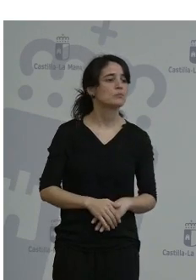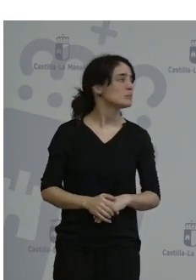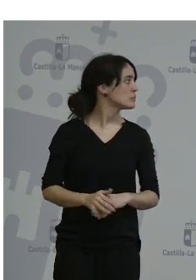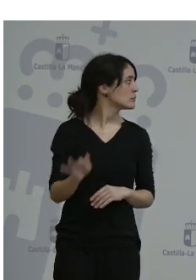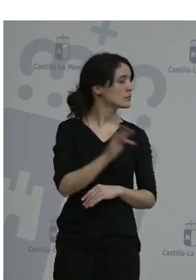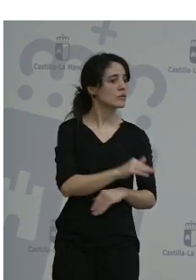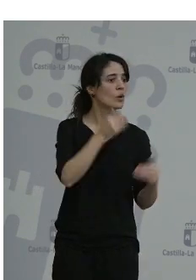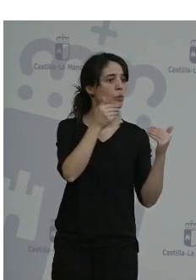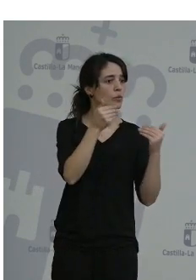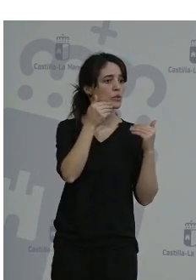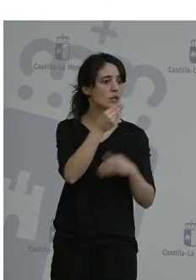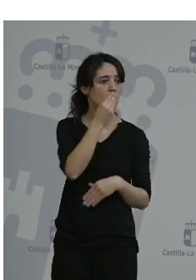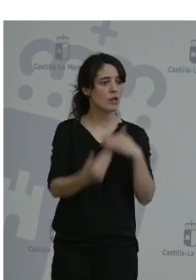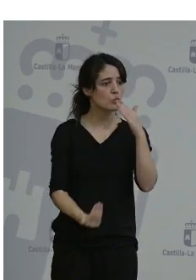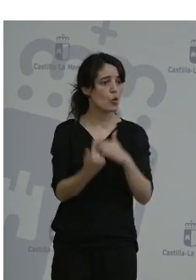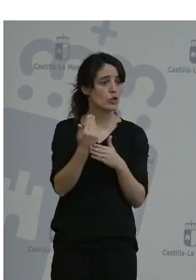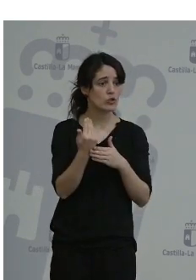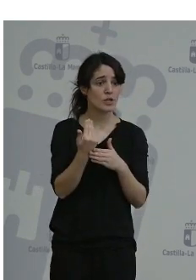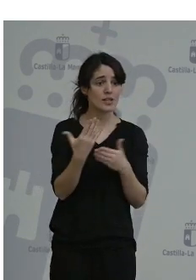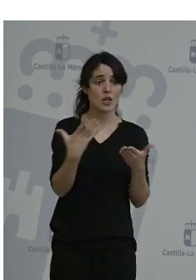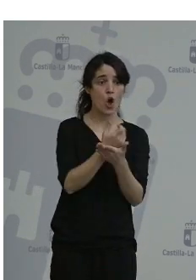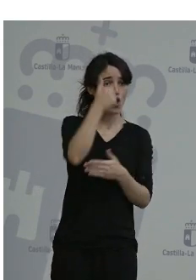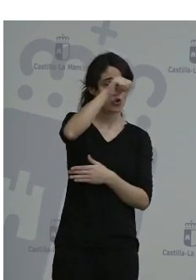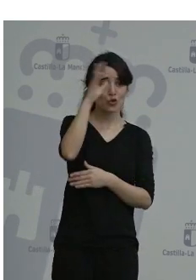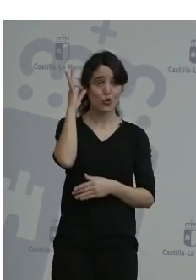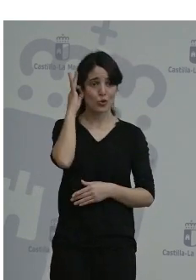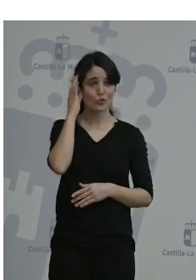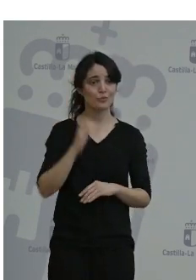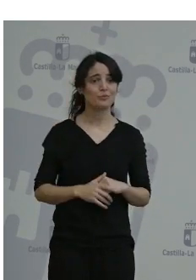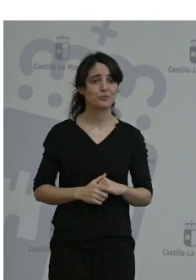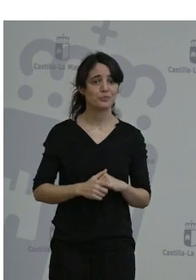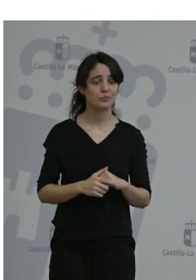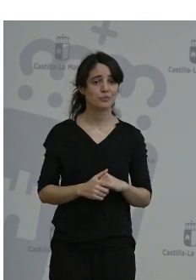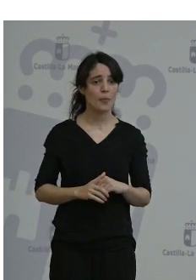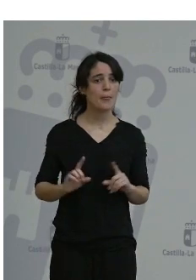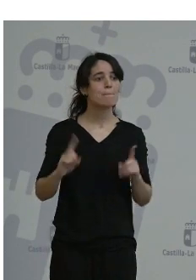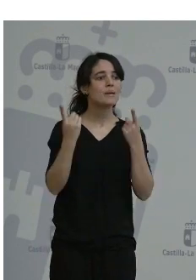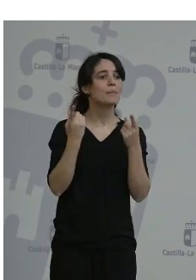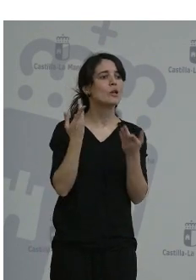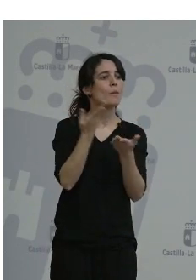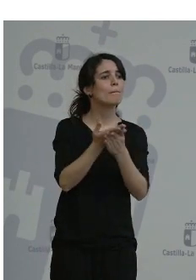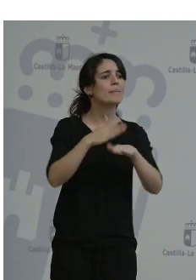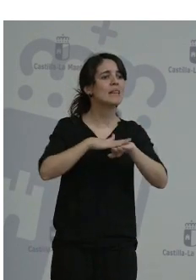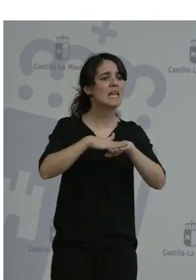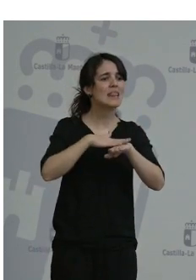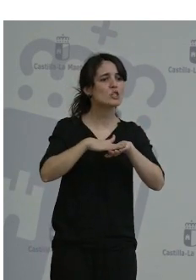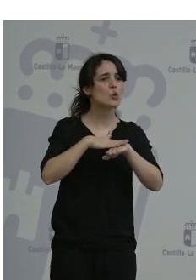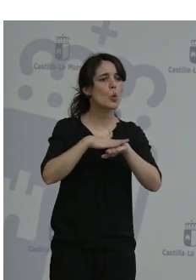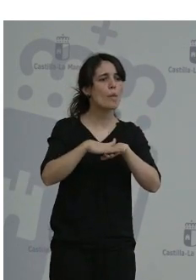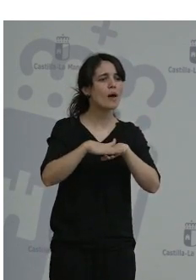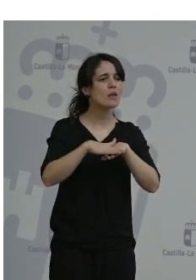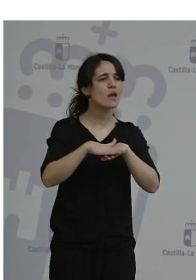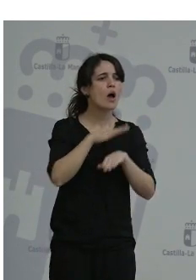Muchas gracias y buenos días a todas y a todos. Y, en primer lugar, pedir disculpas por la no